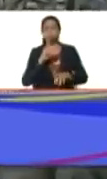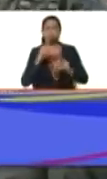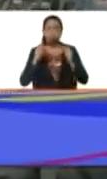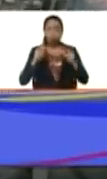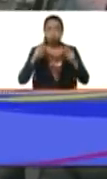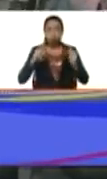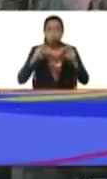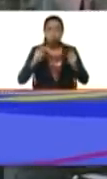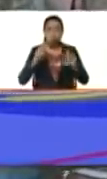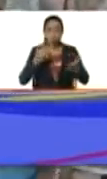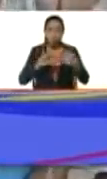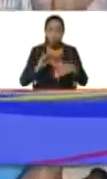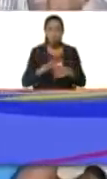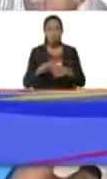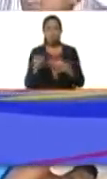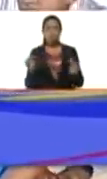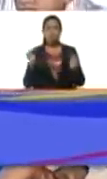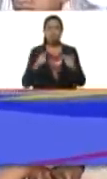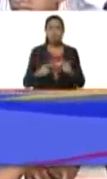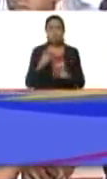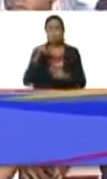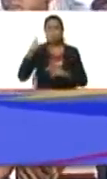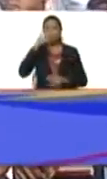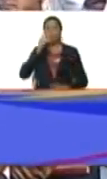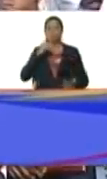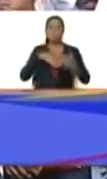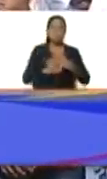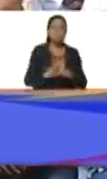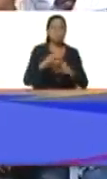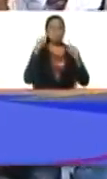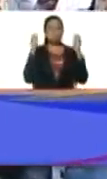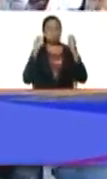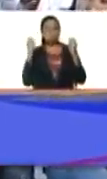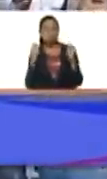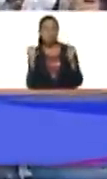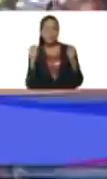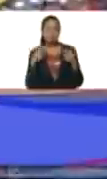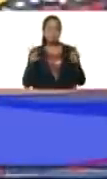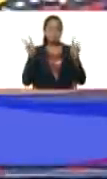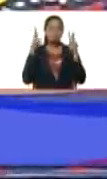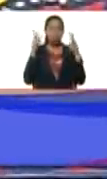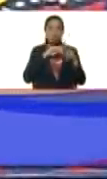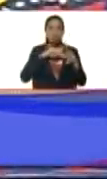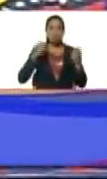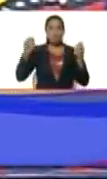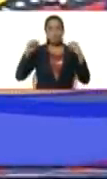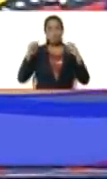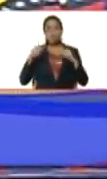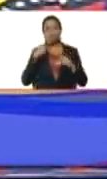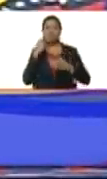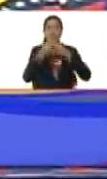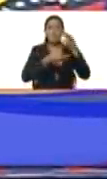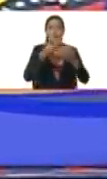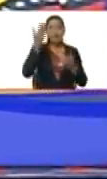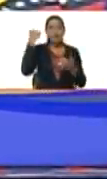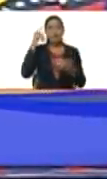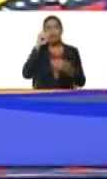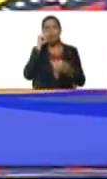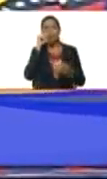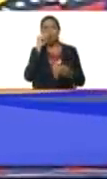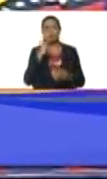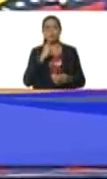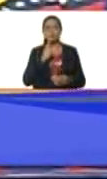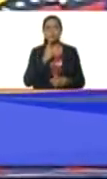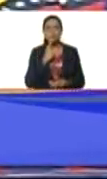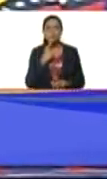Acción, reacción y victoria. Ya estamos preparando. Estuve hablando ayer con el general Padrino, el